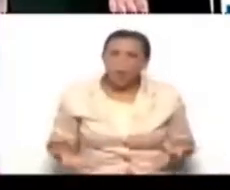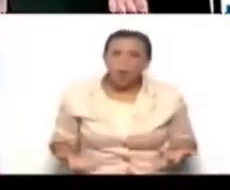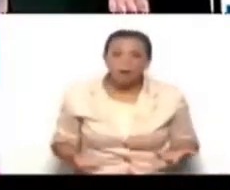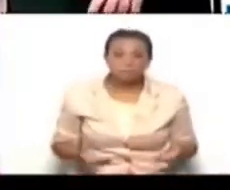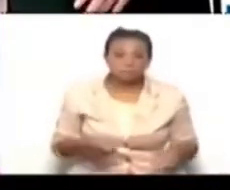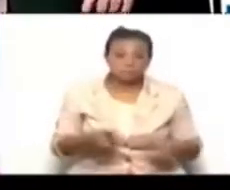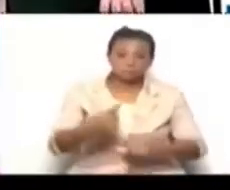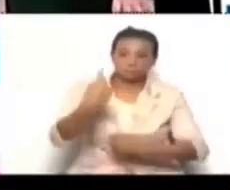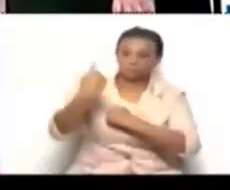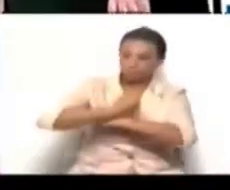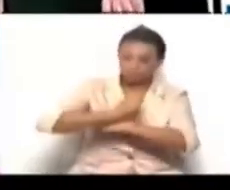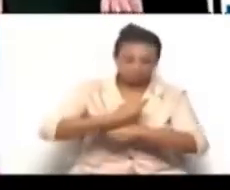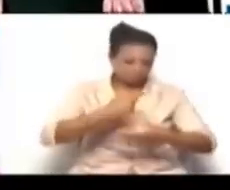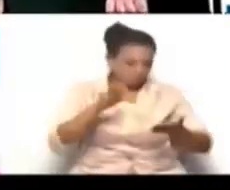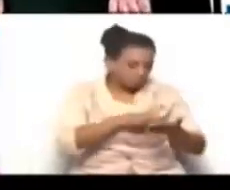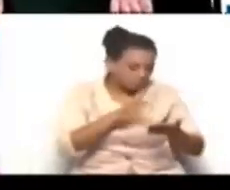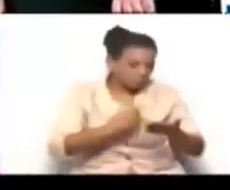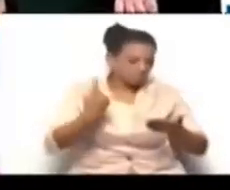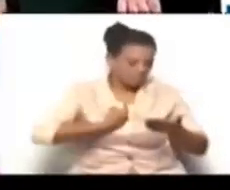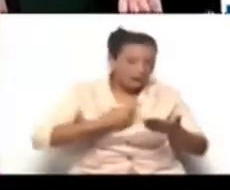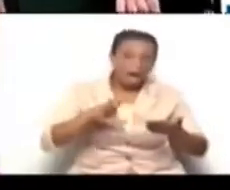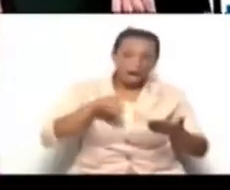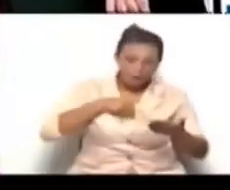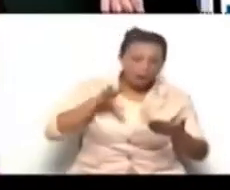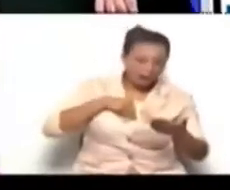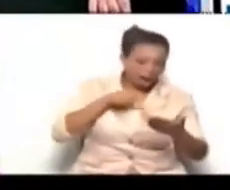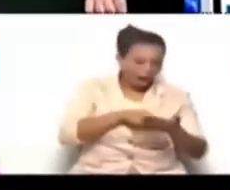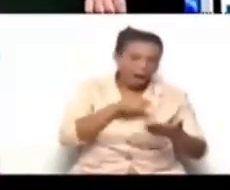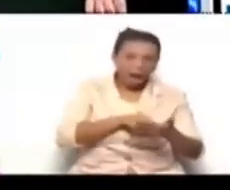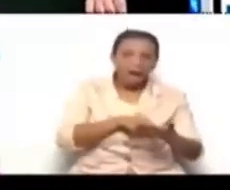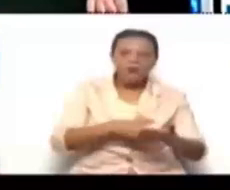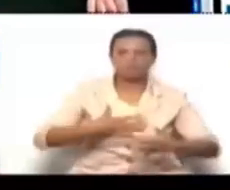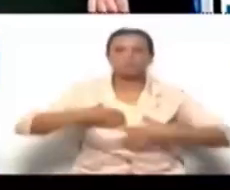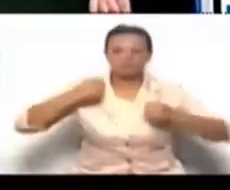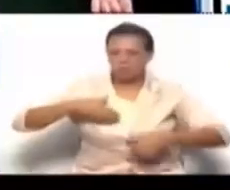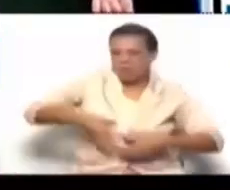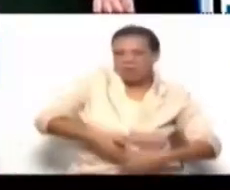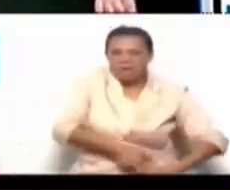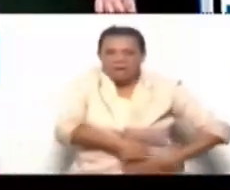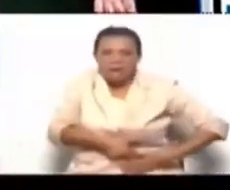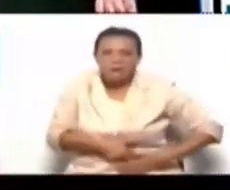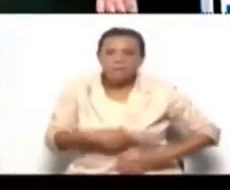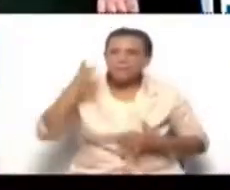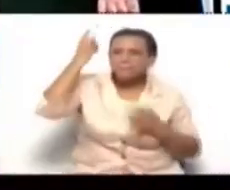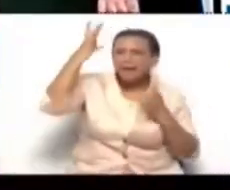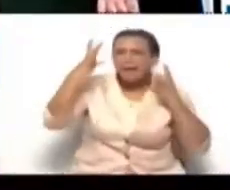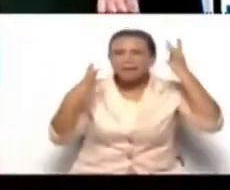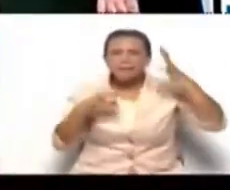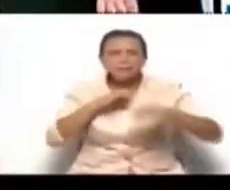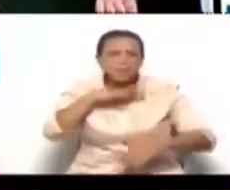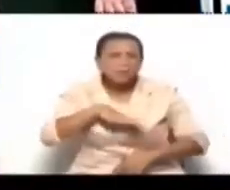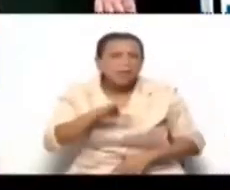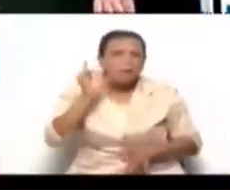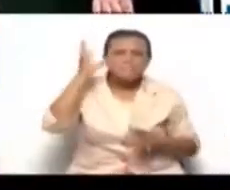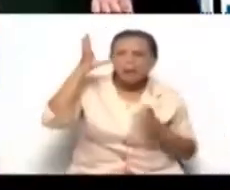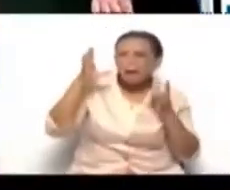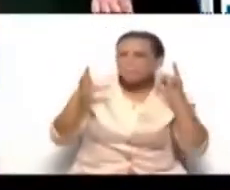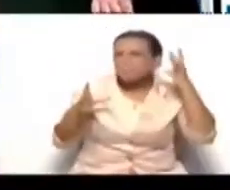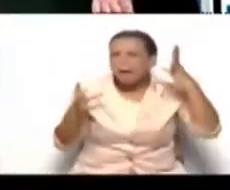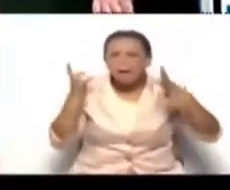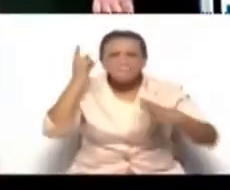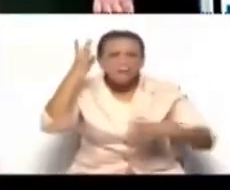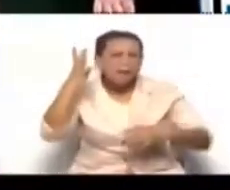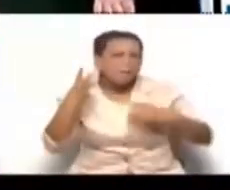Mandados. Claro. Y después entonces inventaron una historia, me permito